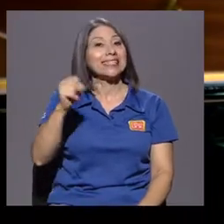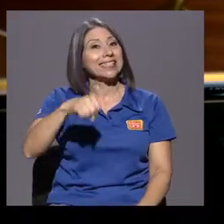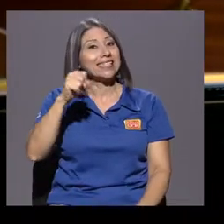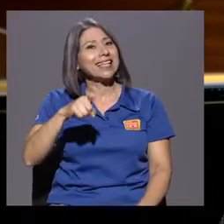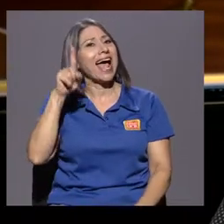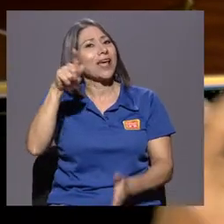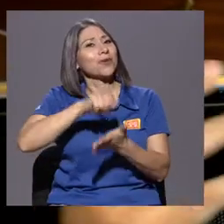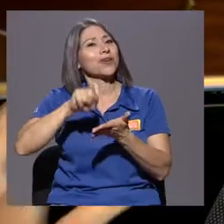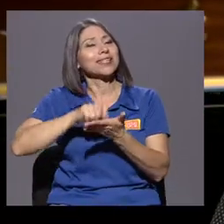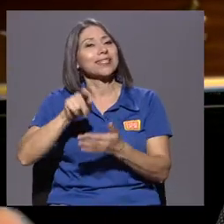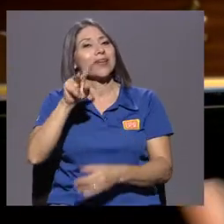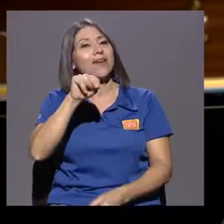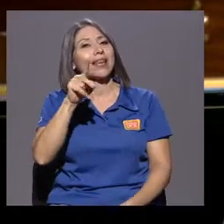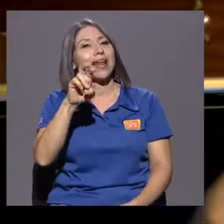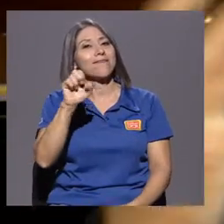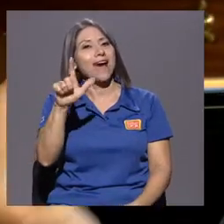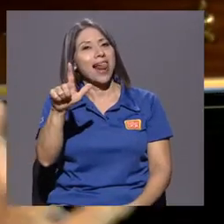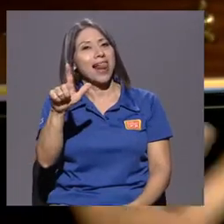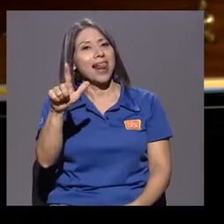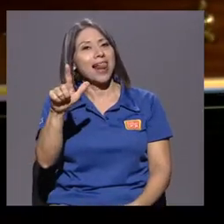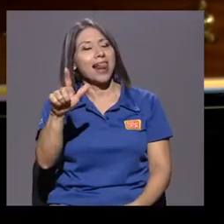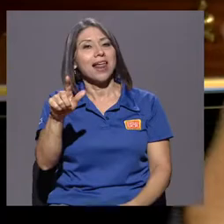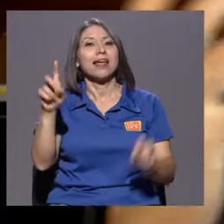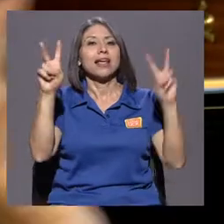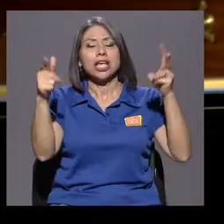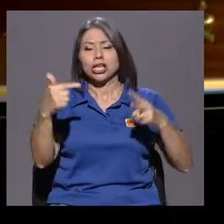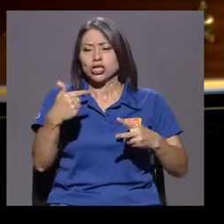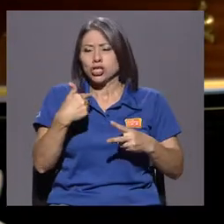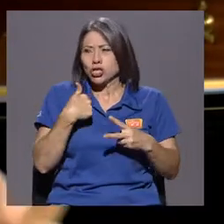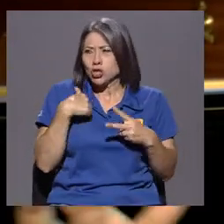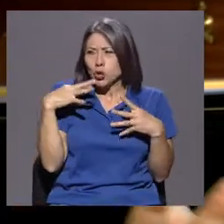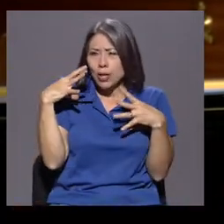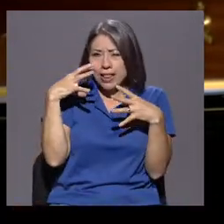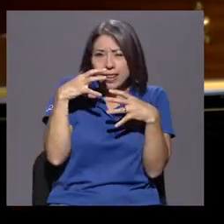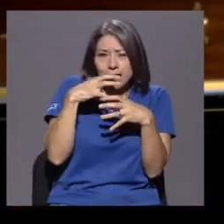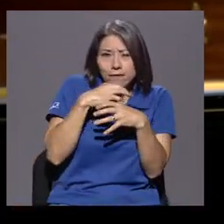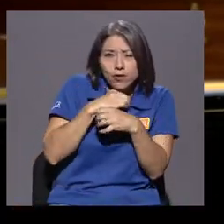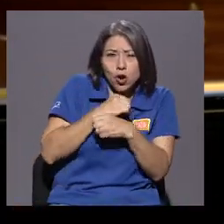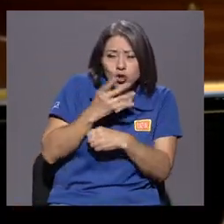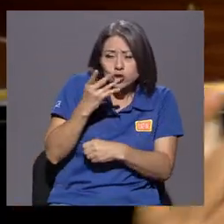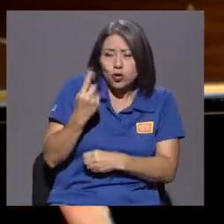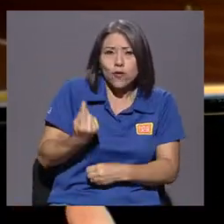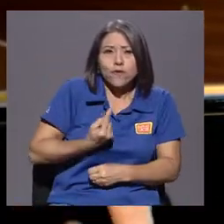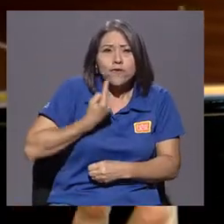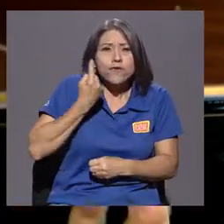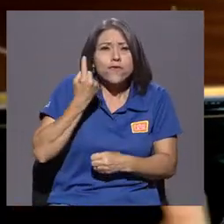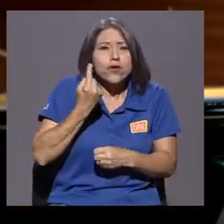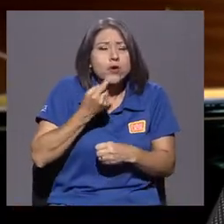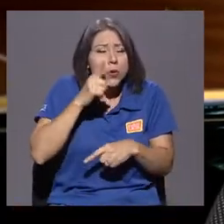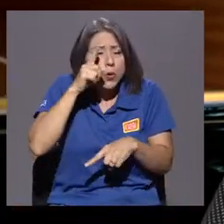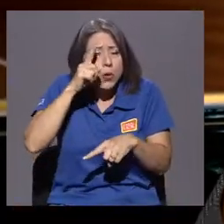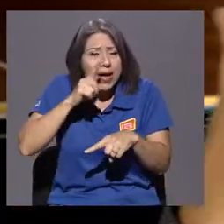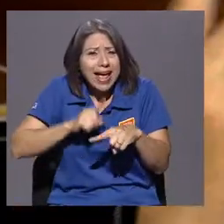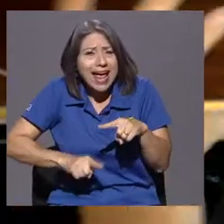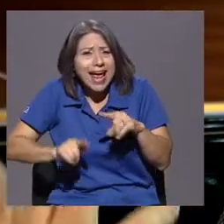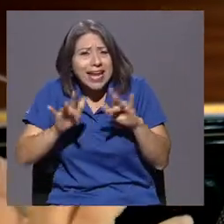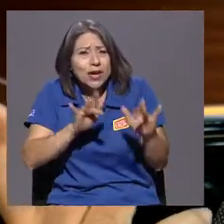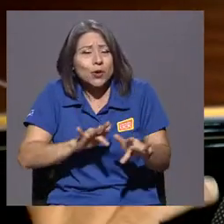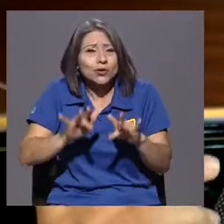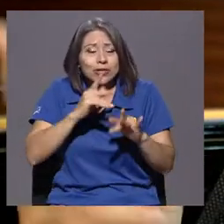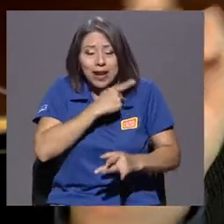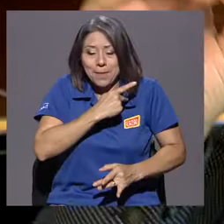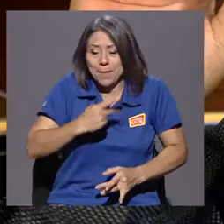soy el tenebroso el viudo el inconsolable el príncipe de aquitania el de la torre